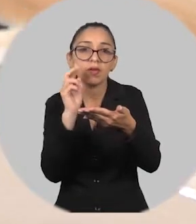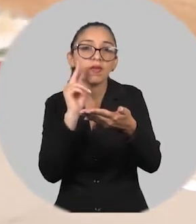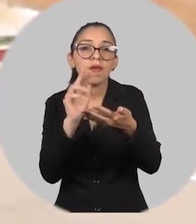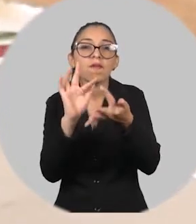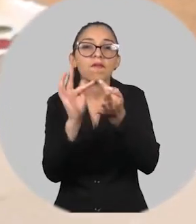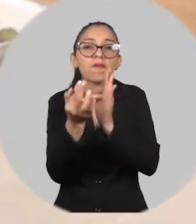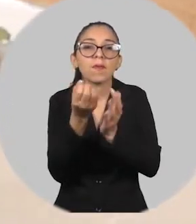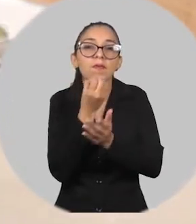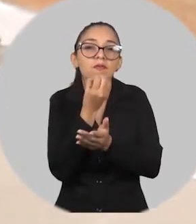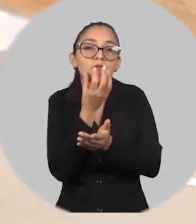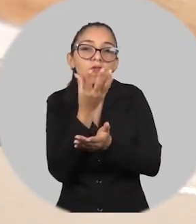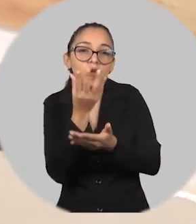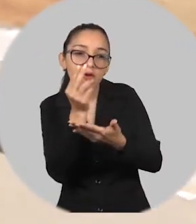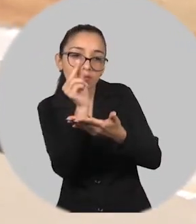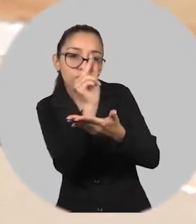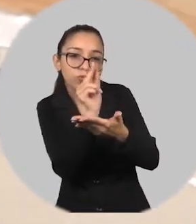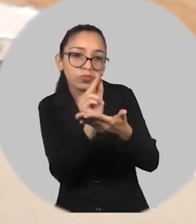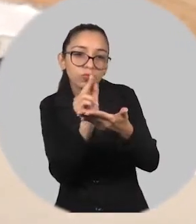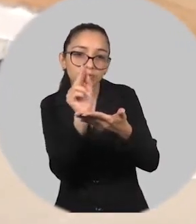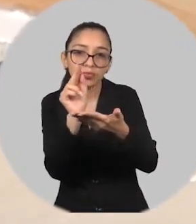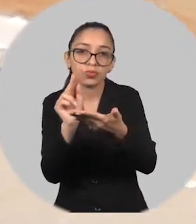flor.